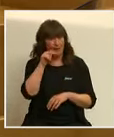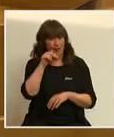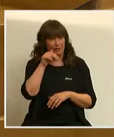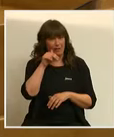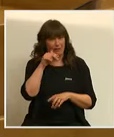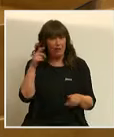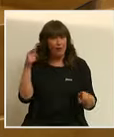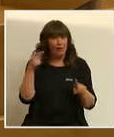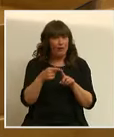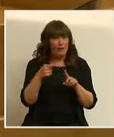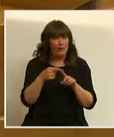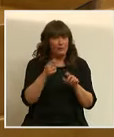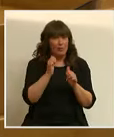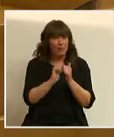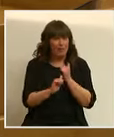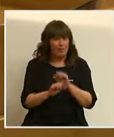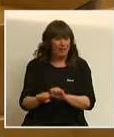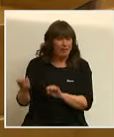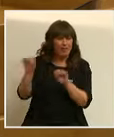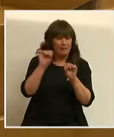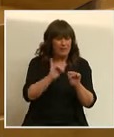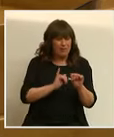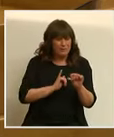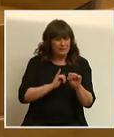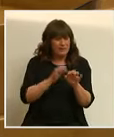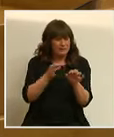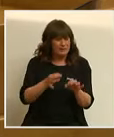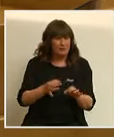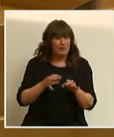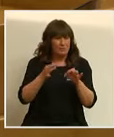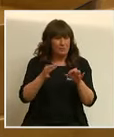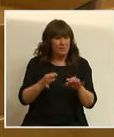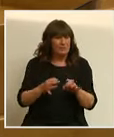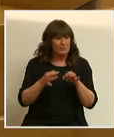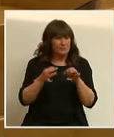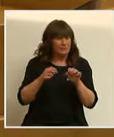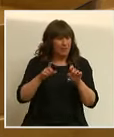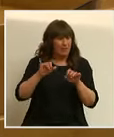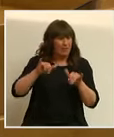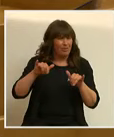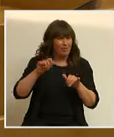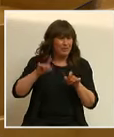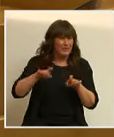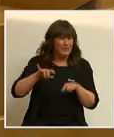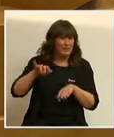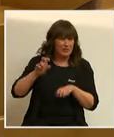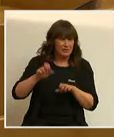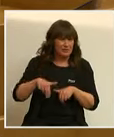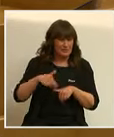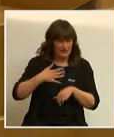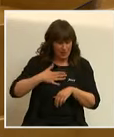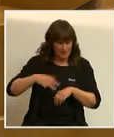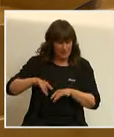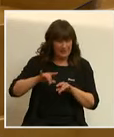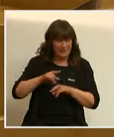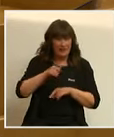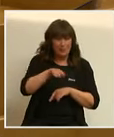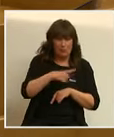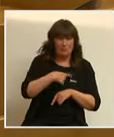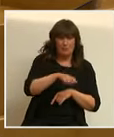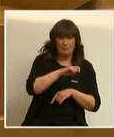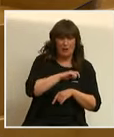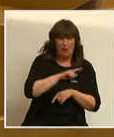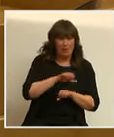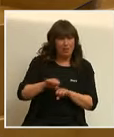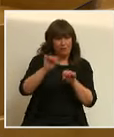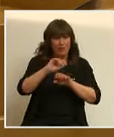cejar nunca en la defensa de nuestra identidad, de nuestra tierra y de España, defendiendo a nuestras familias, luchando por su